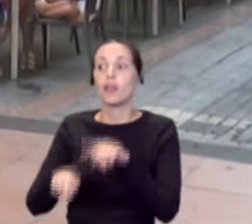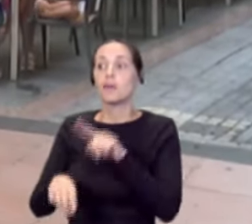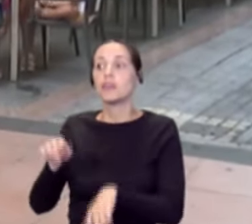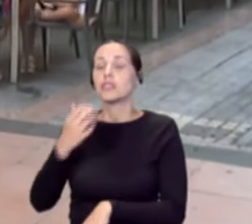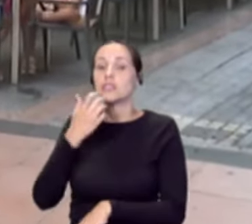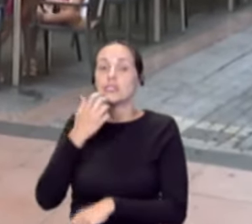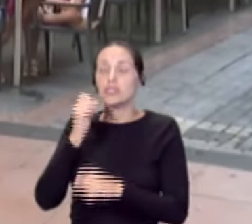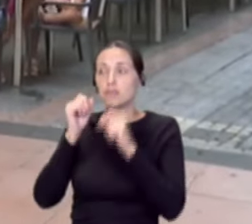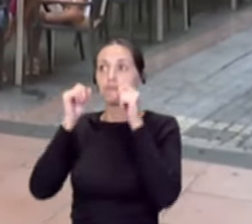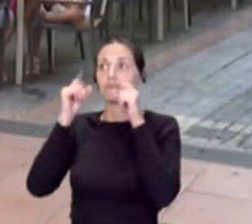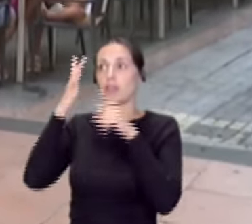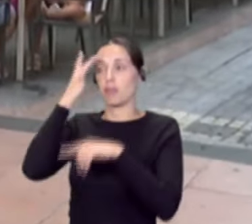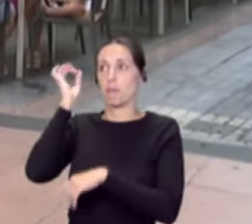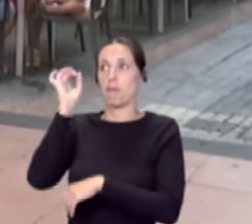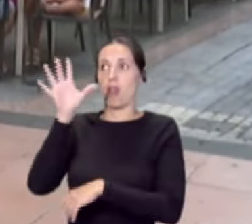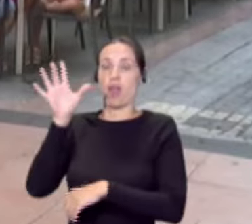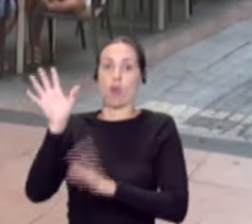sí